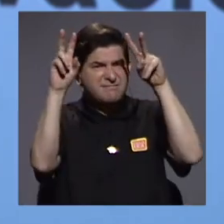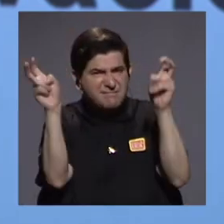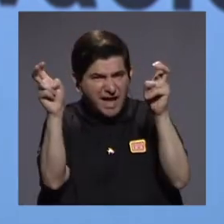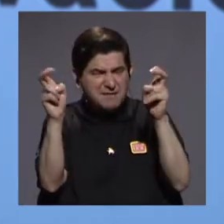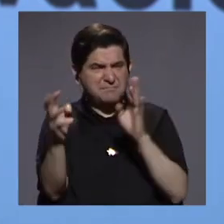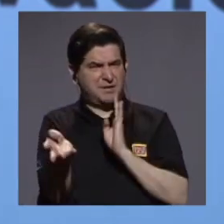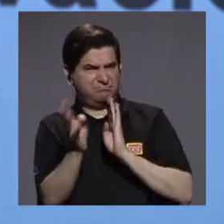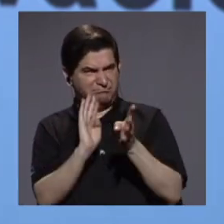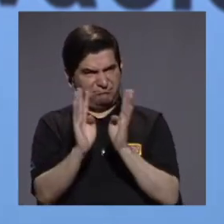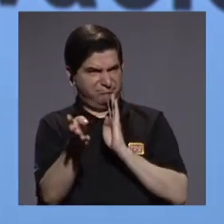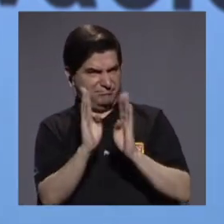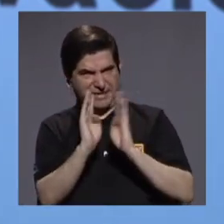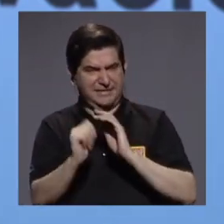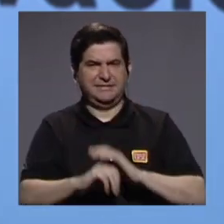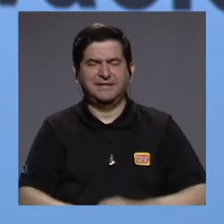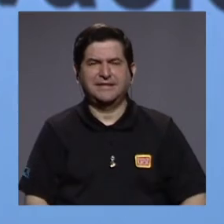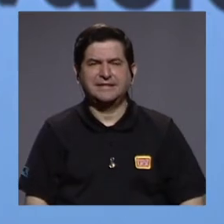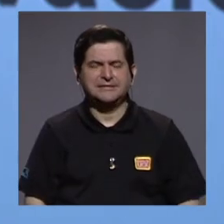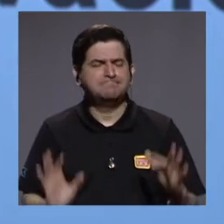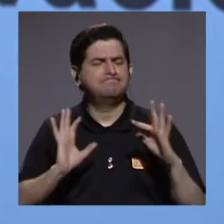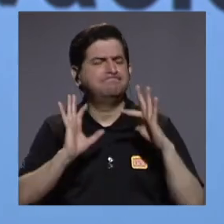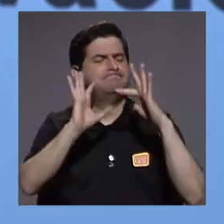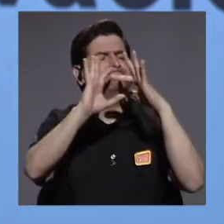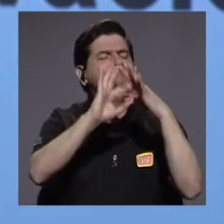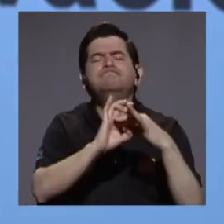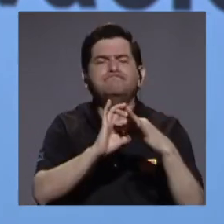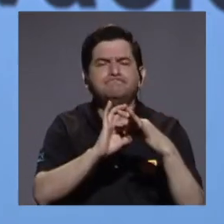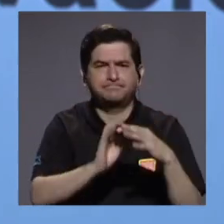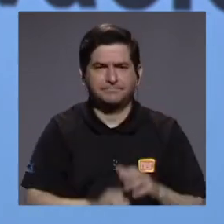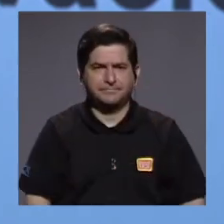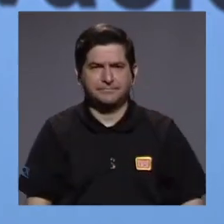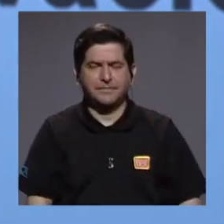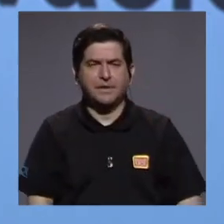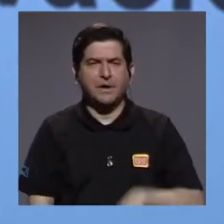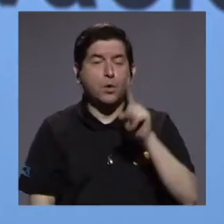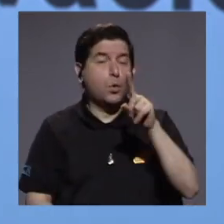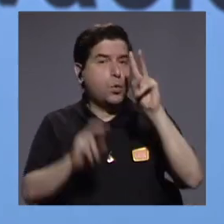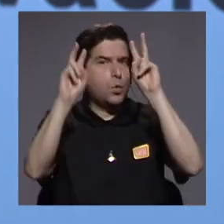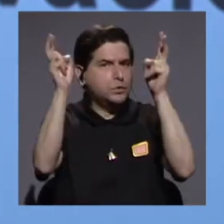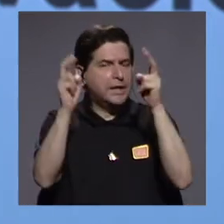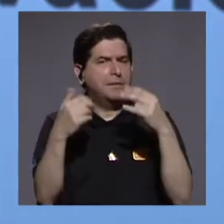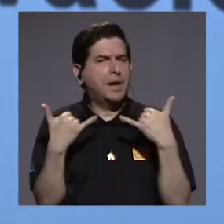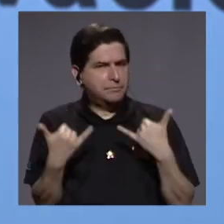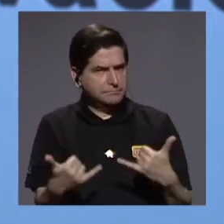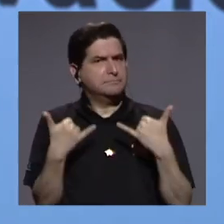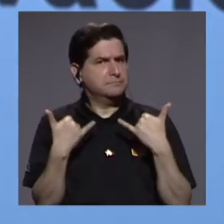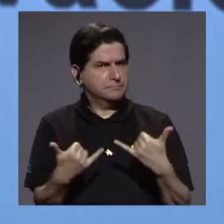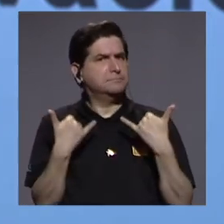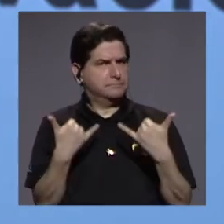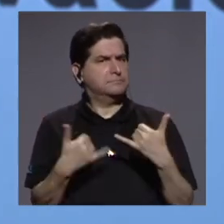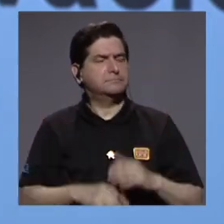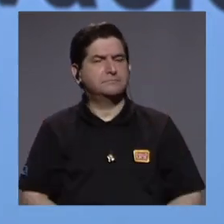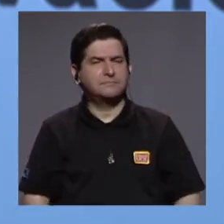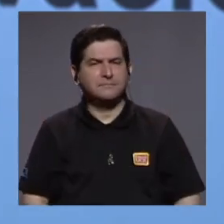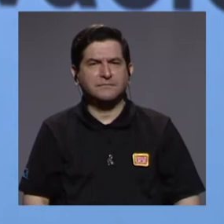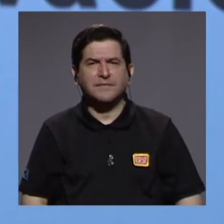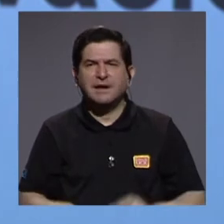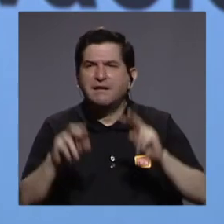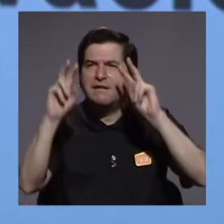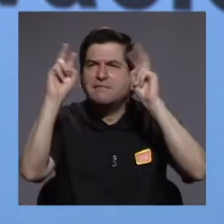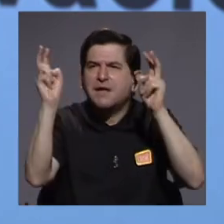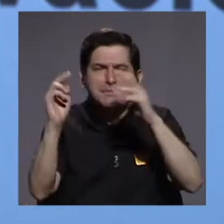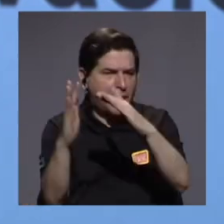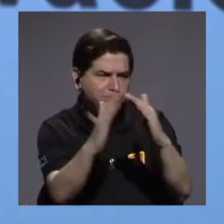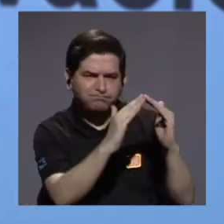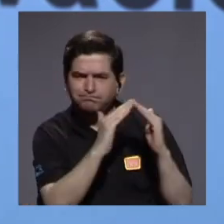vamos a conversar tiene que ver con un tema muy actual un tema que la